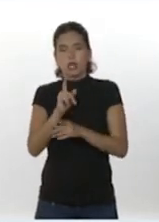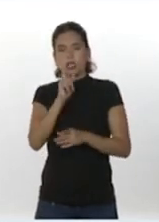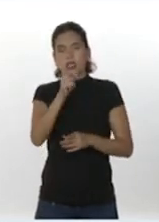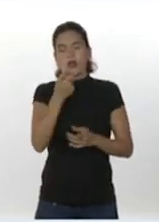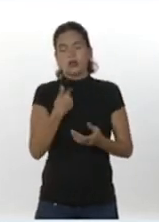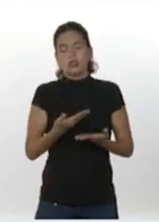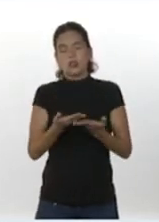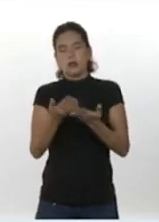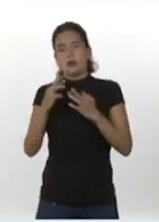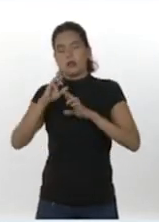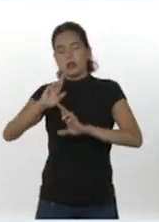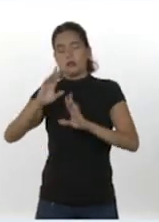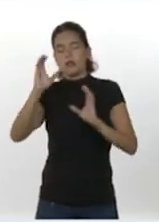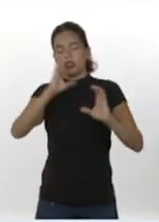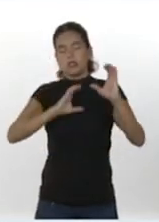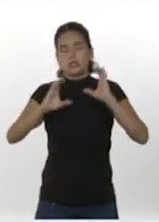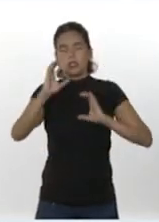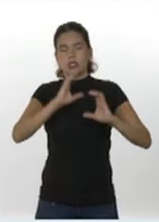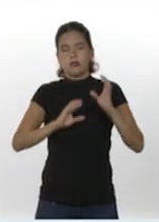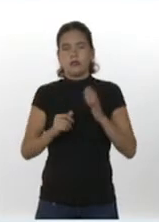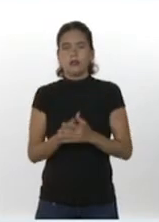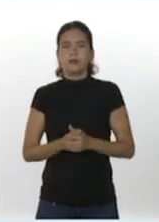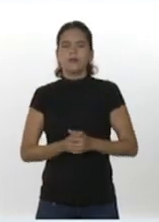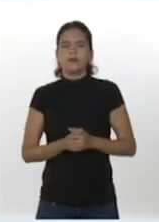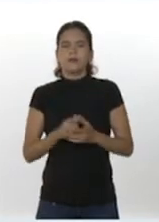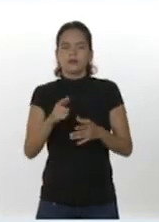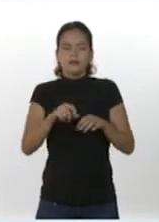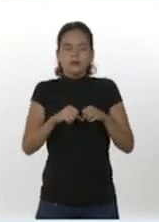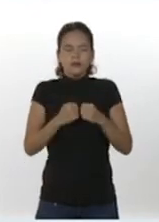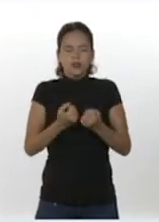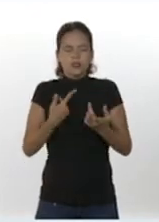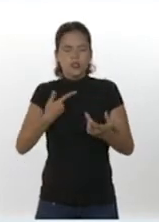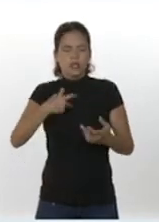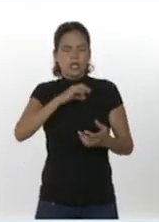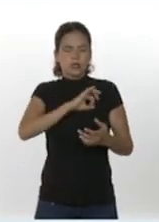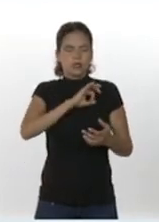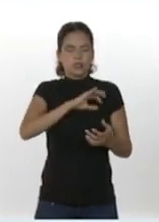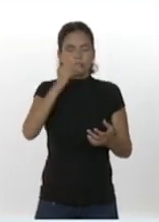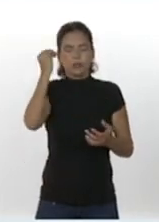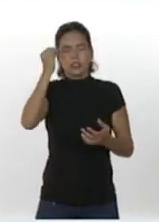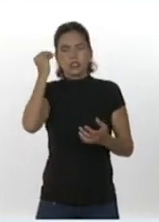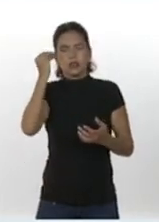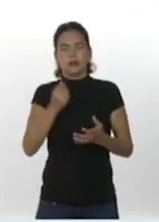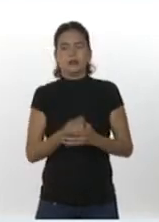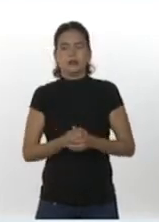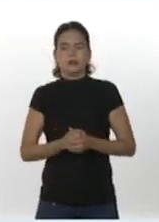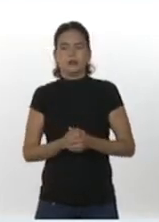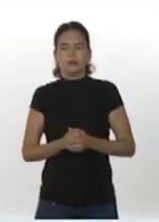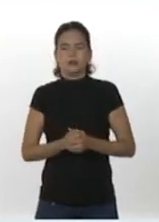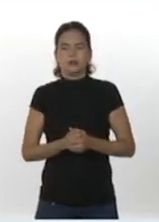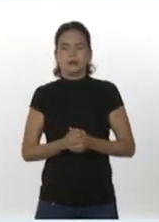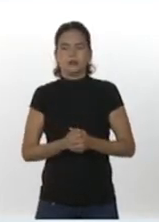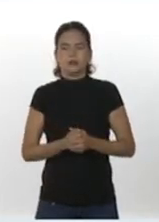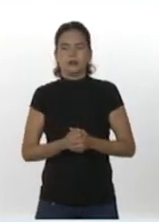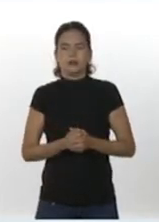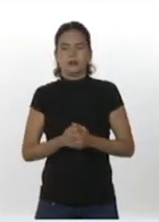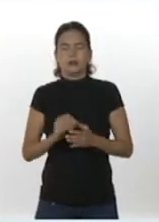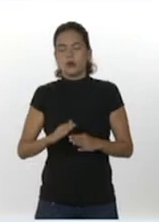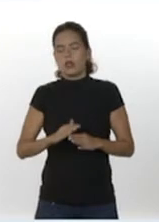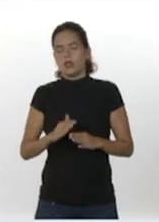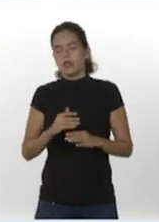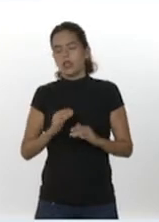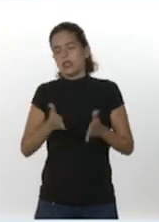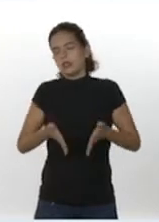una respuesta científica, entonces va a romper los paradigmas y estas personas eran perseguidas, precisamente porque eran adelantados a la